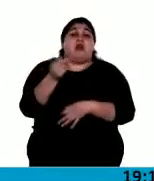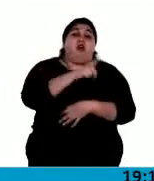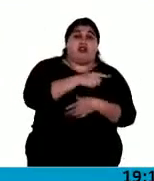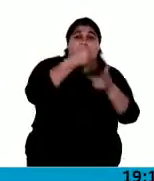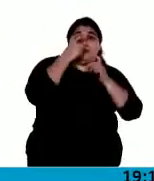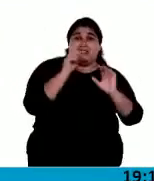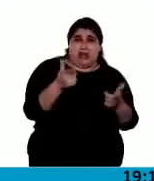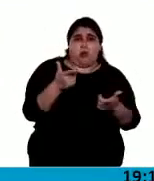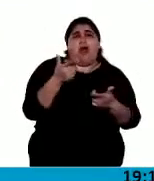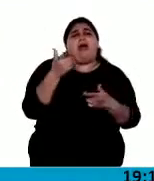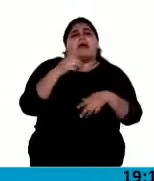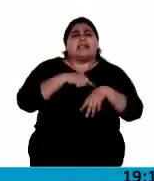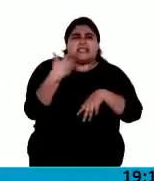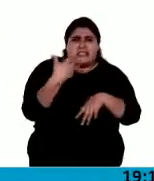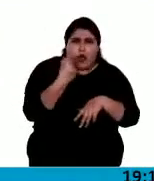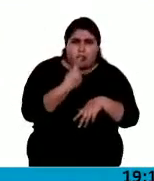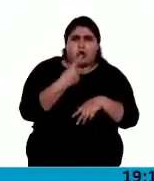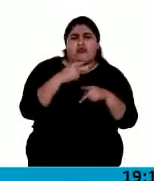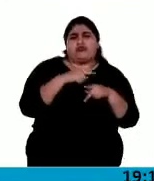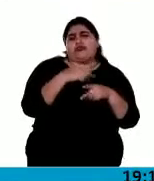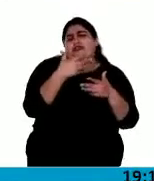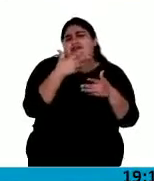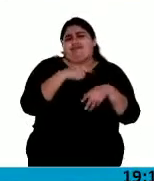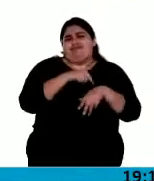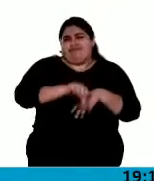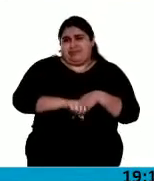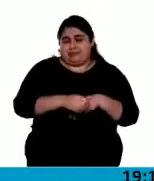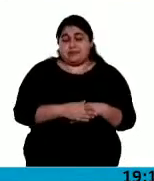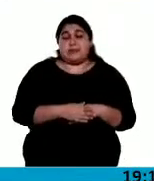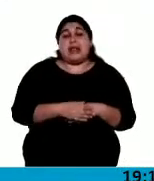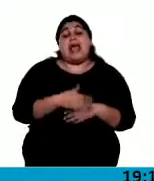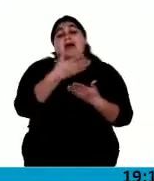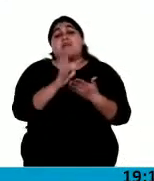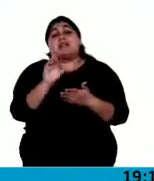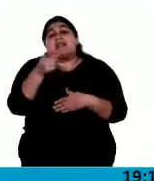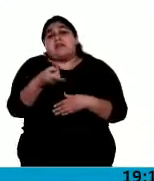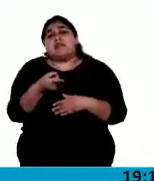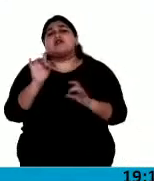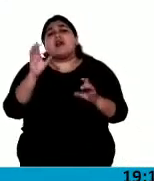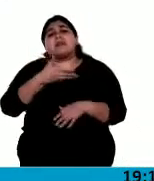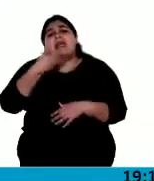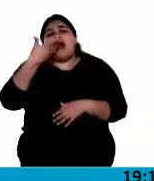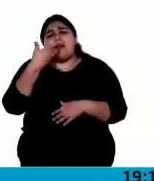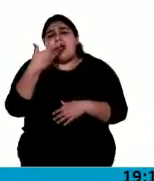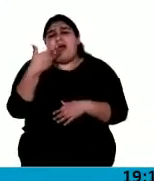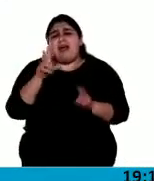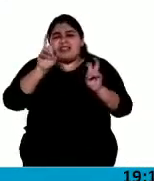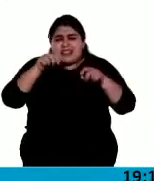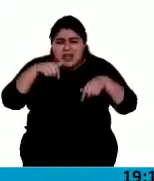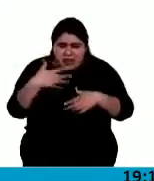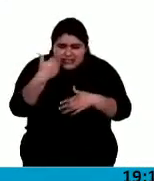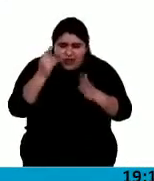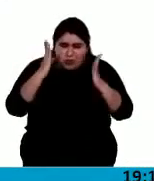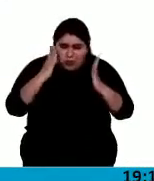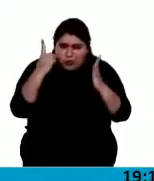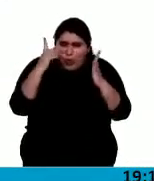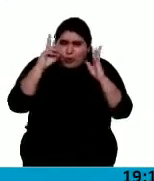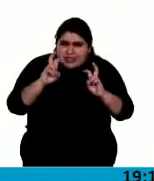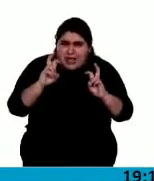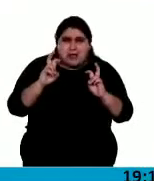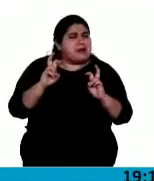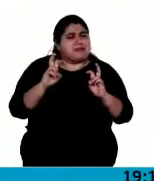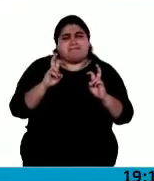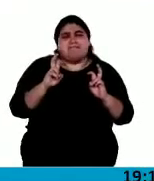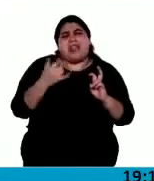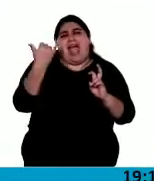injusto por el otro lado creo que hablar solo del tema que tenemos que hablar en cinco minutos bueno todos los caminos